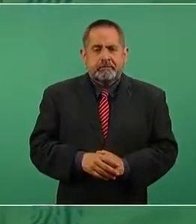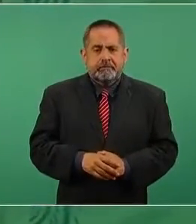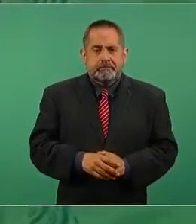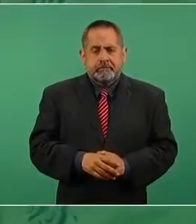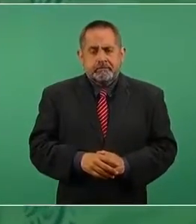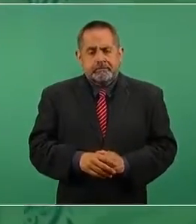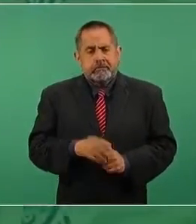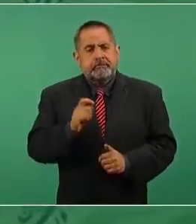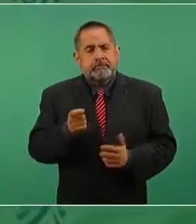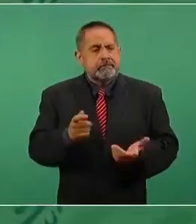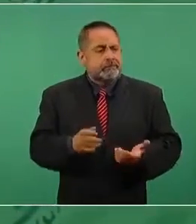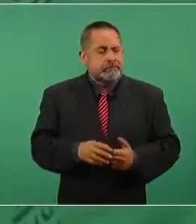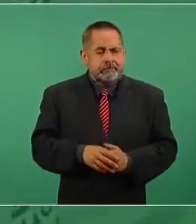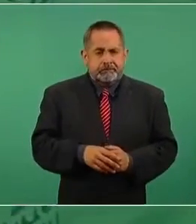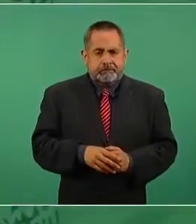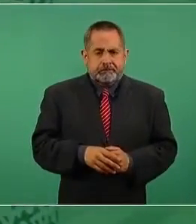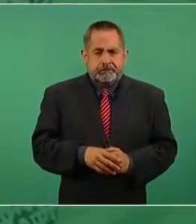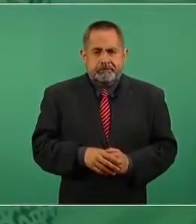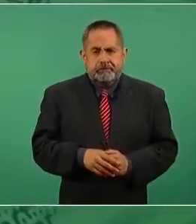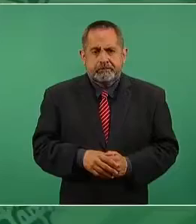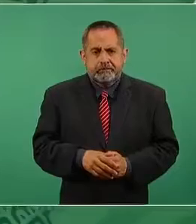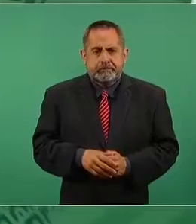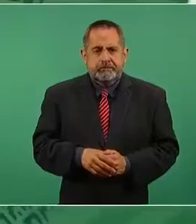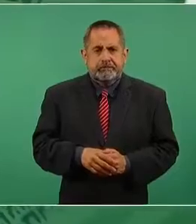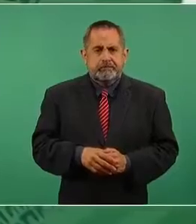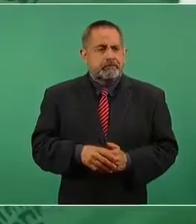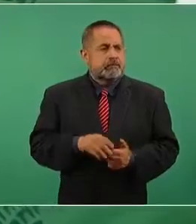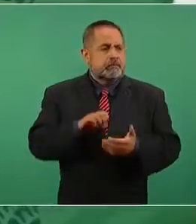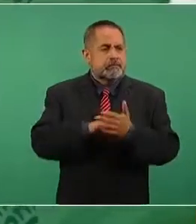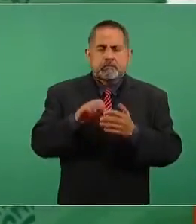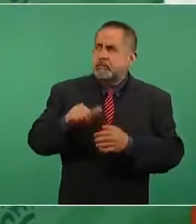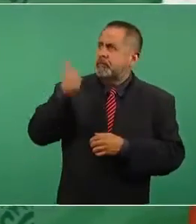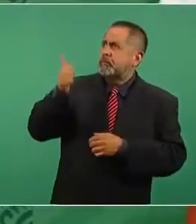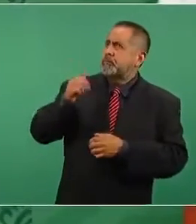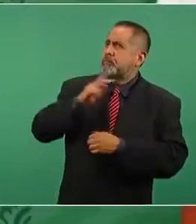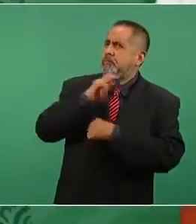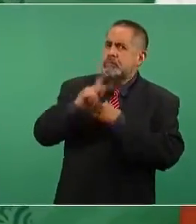¿Por qué? Si en España